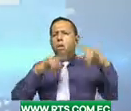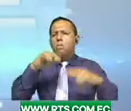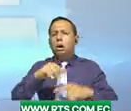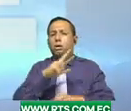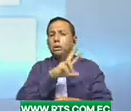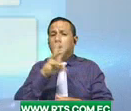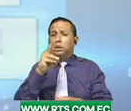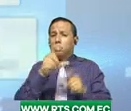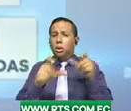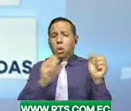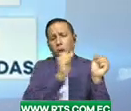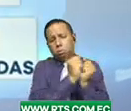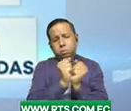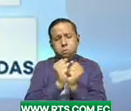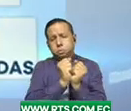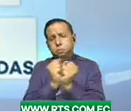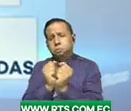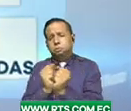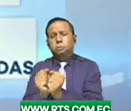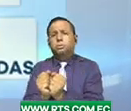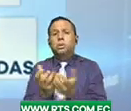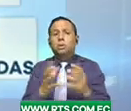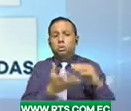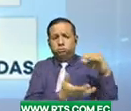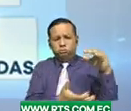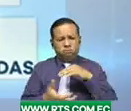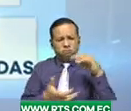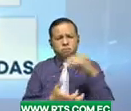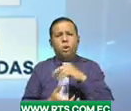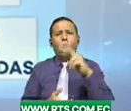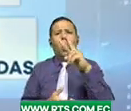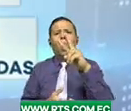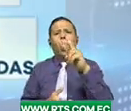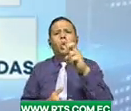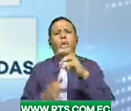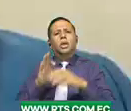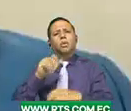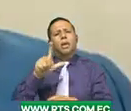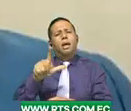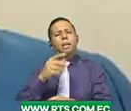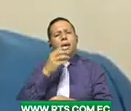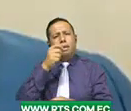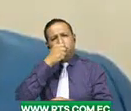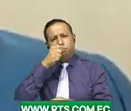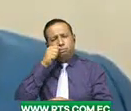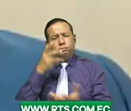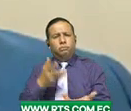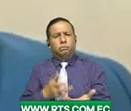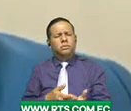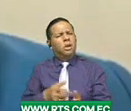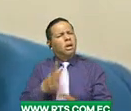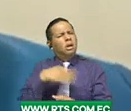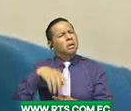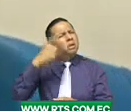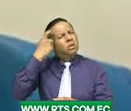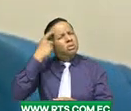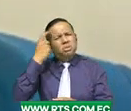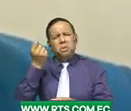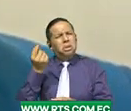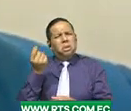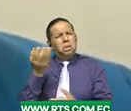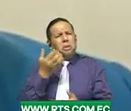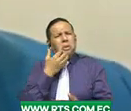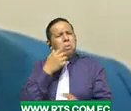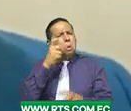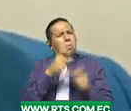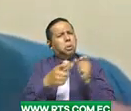y decomisaron 12 toneladas de coca. Nadie entiende cómo los pilotos eran los primeros en salir cuando